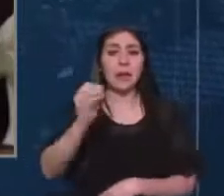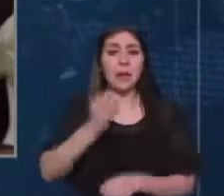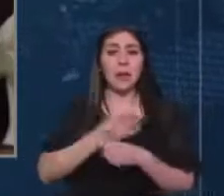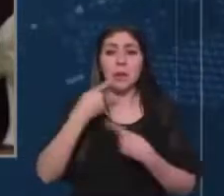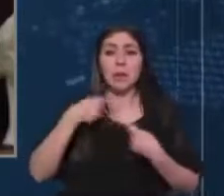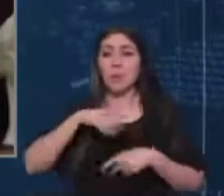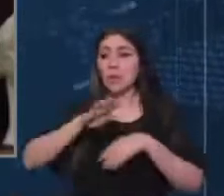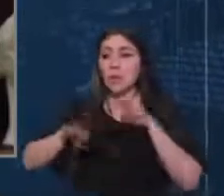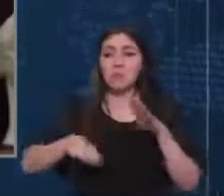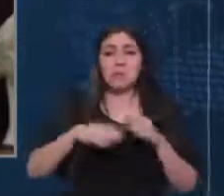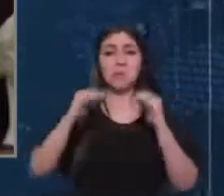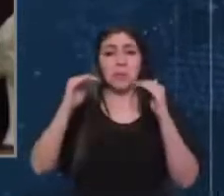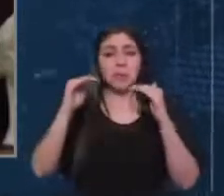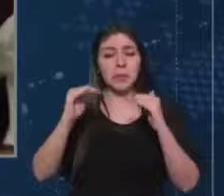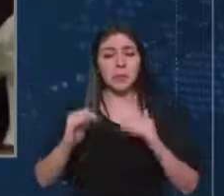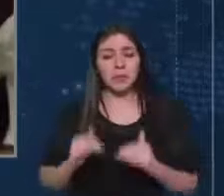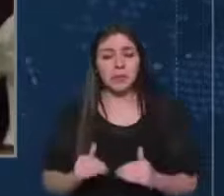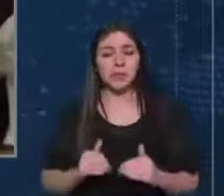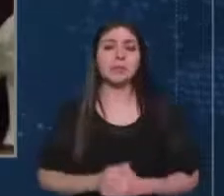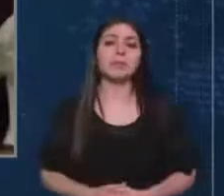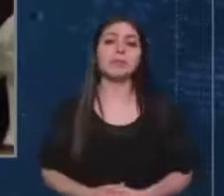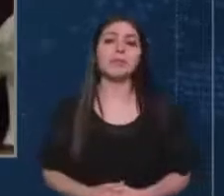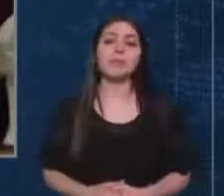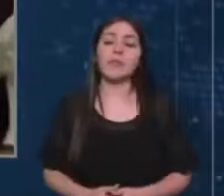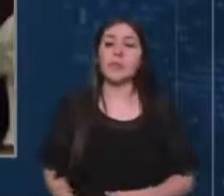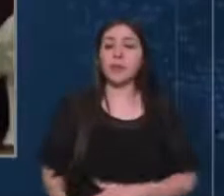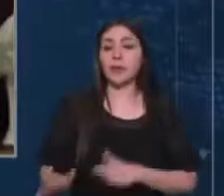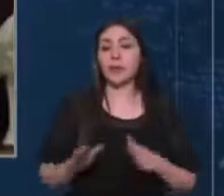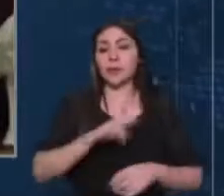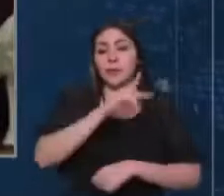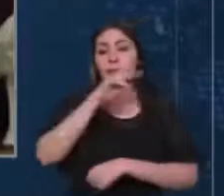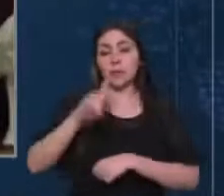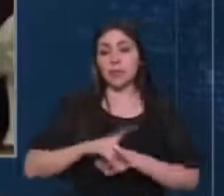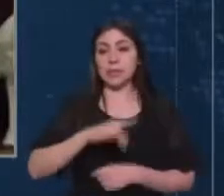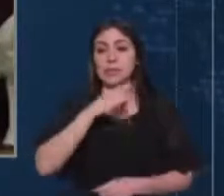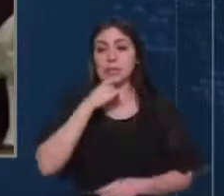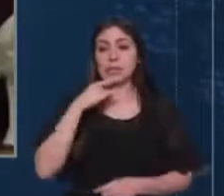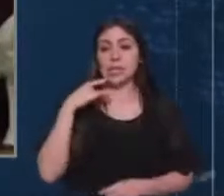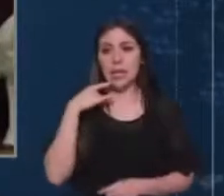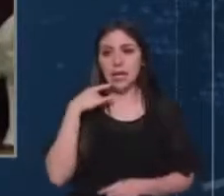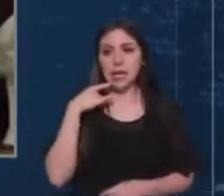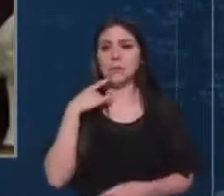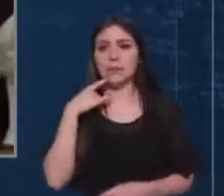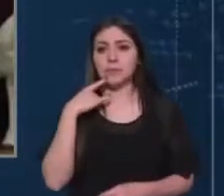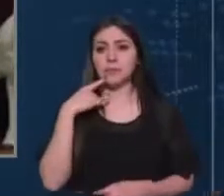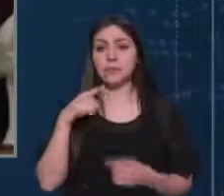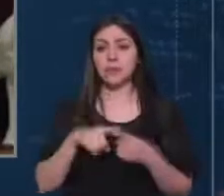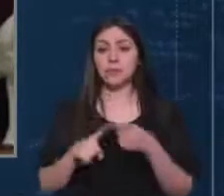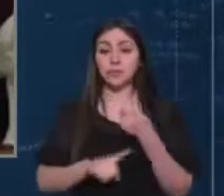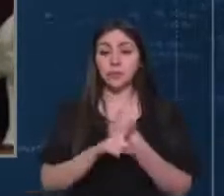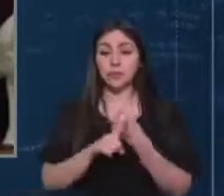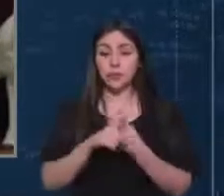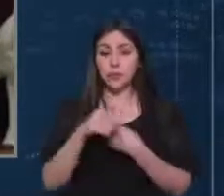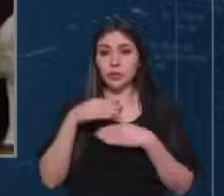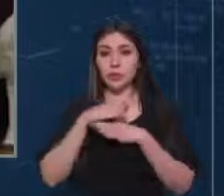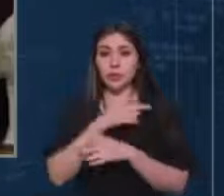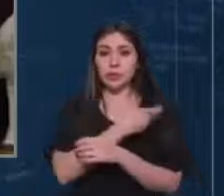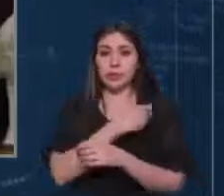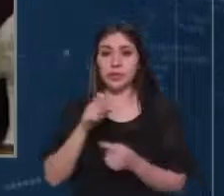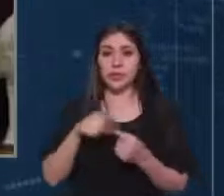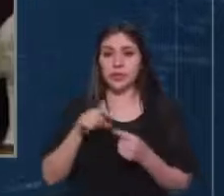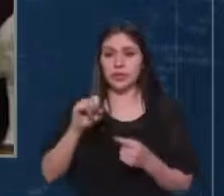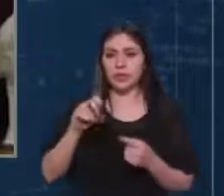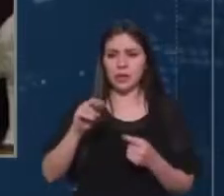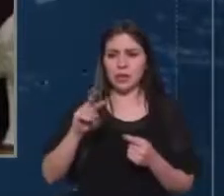bajos. Ahora, por el otro lado, en Chile, la pugna con Sinovac surgió en Chile porque dicen, bueno, si son